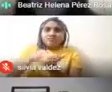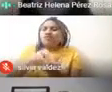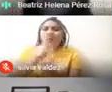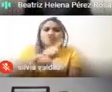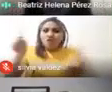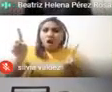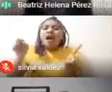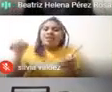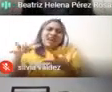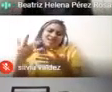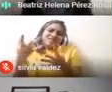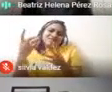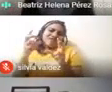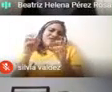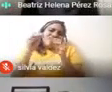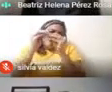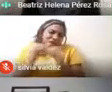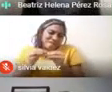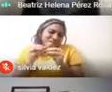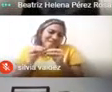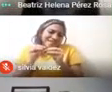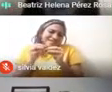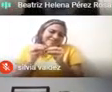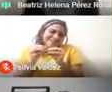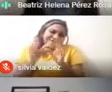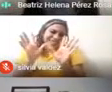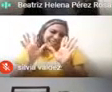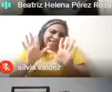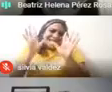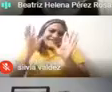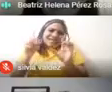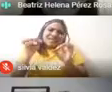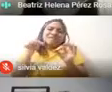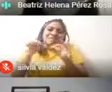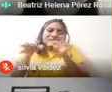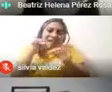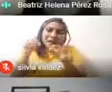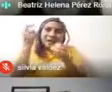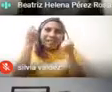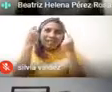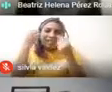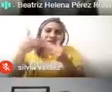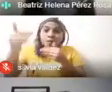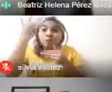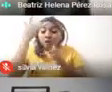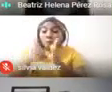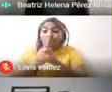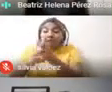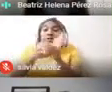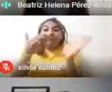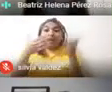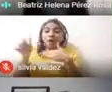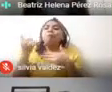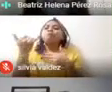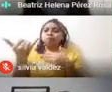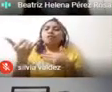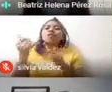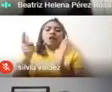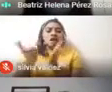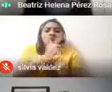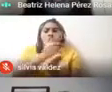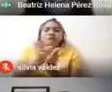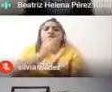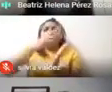muy coloquial de decirlo para entenderlo de esa manera. Entonces, más allá del método, porque los métodos de planificación existen en los libros y en